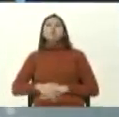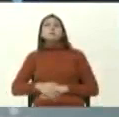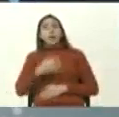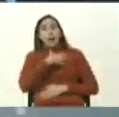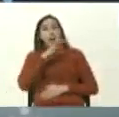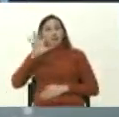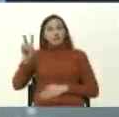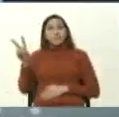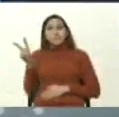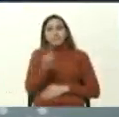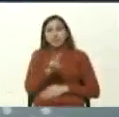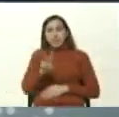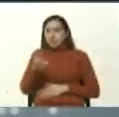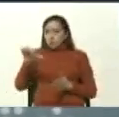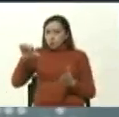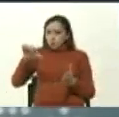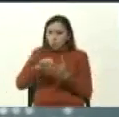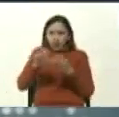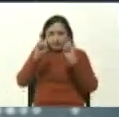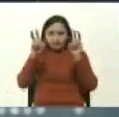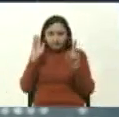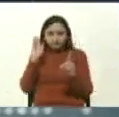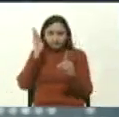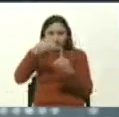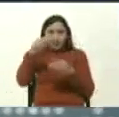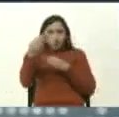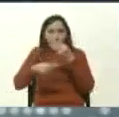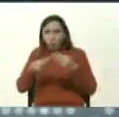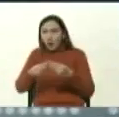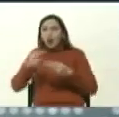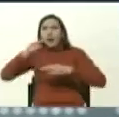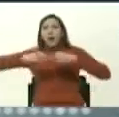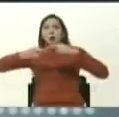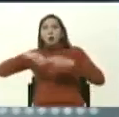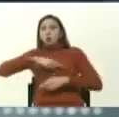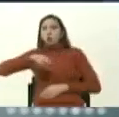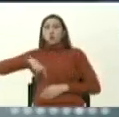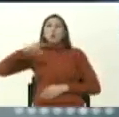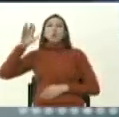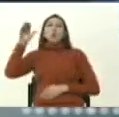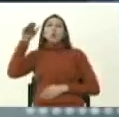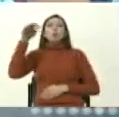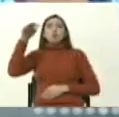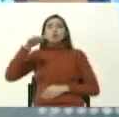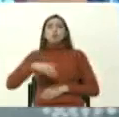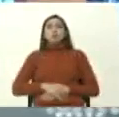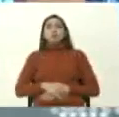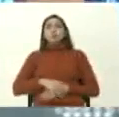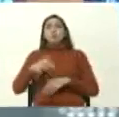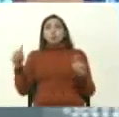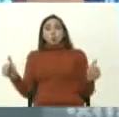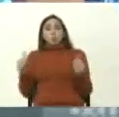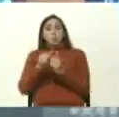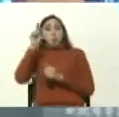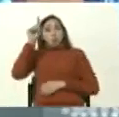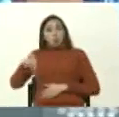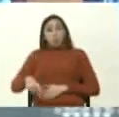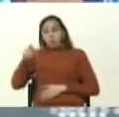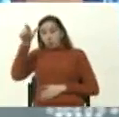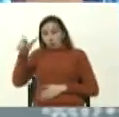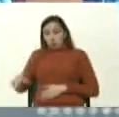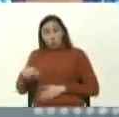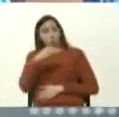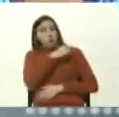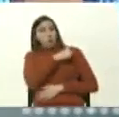La educación en el centro, en el eje de la construcción de nuestro futuro. Aquí nos acompaña también el jefe del Distrito